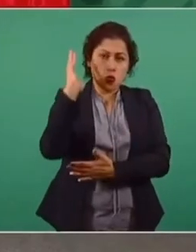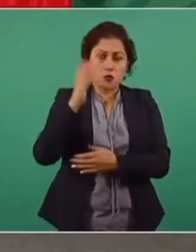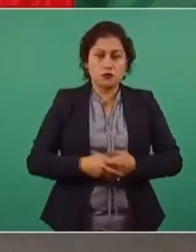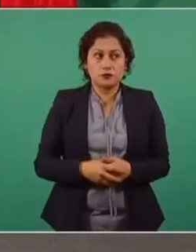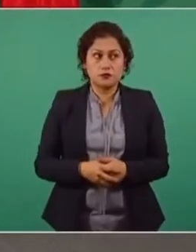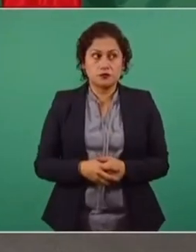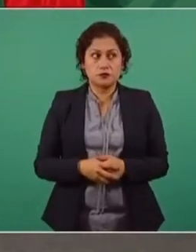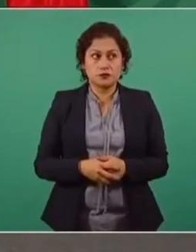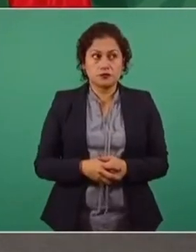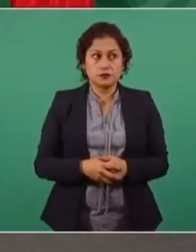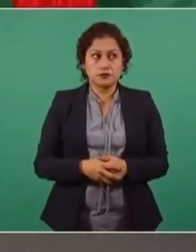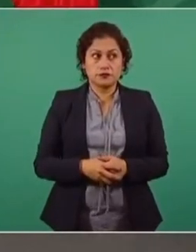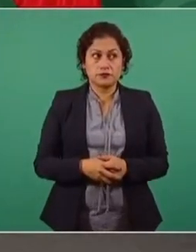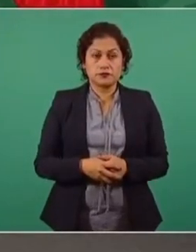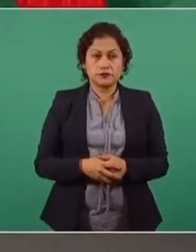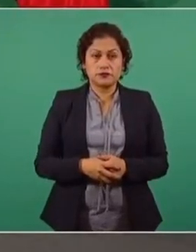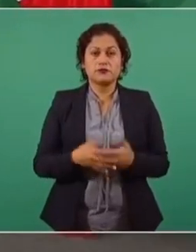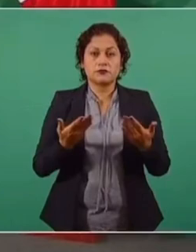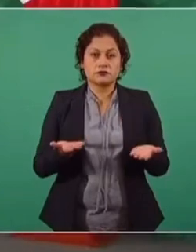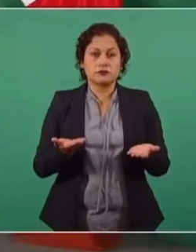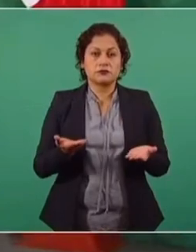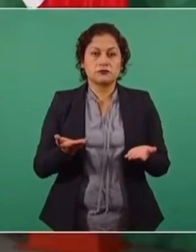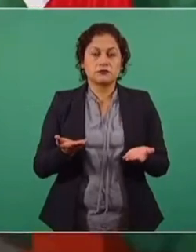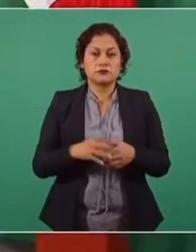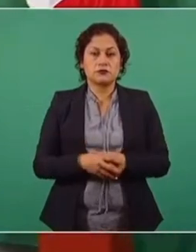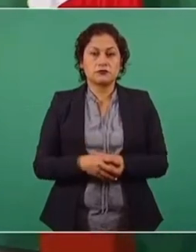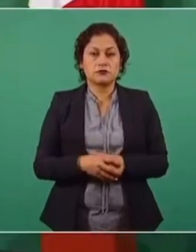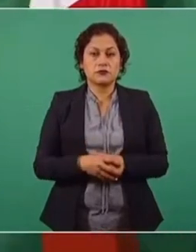que les da pena